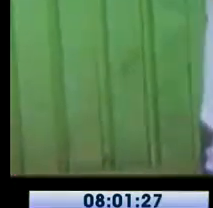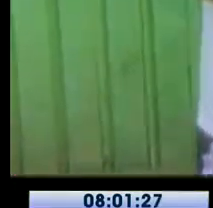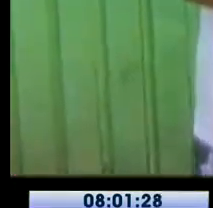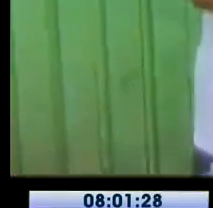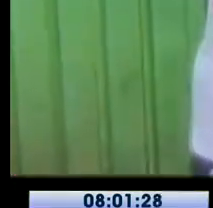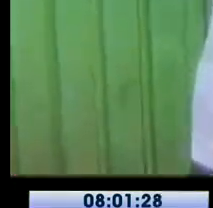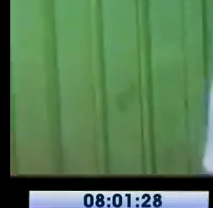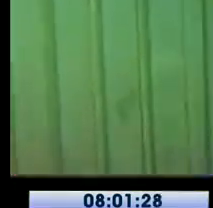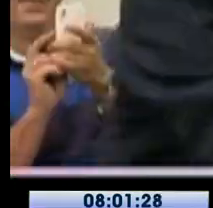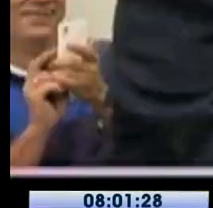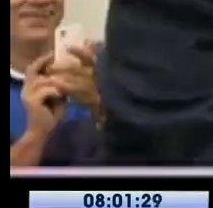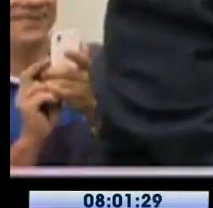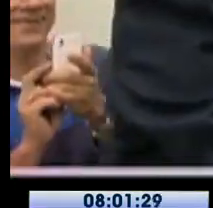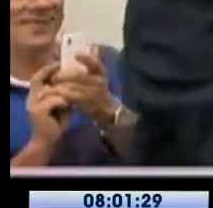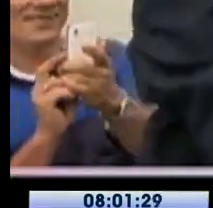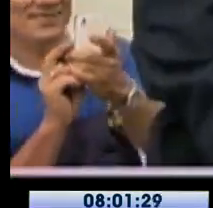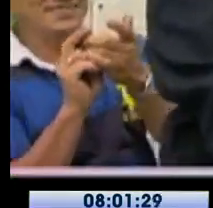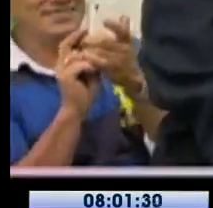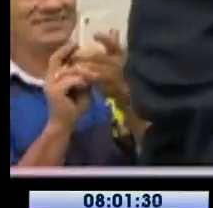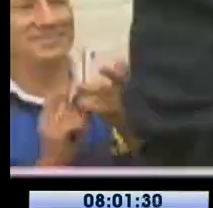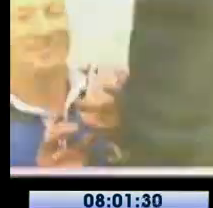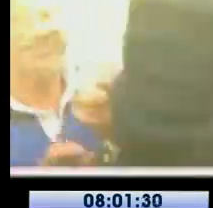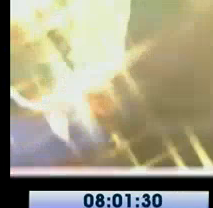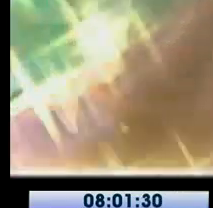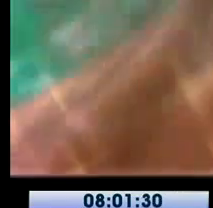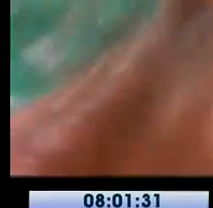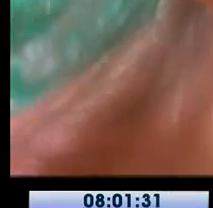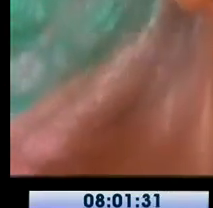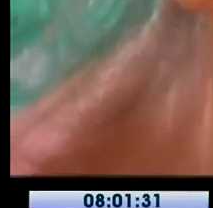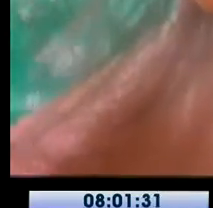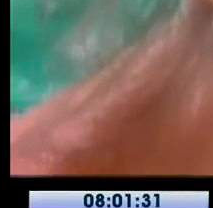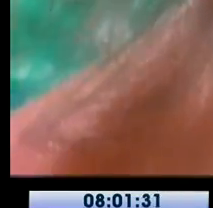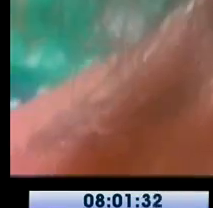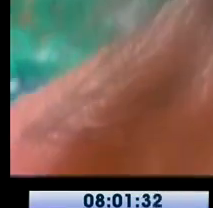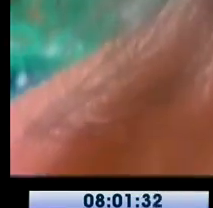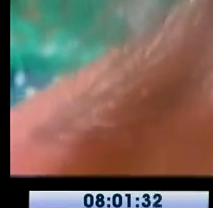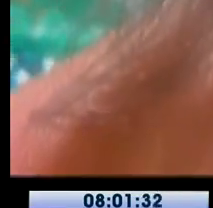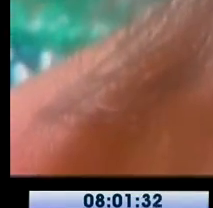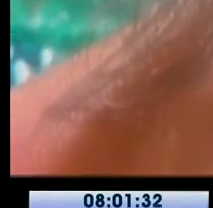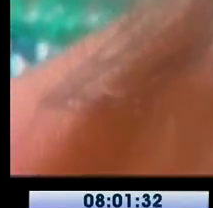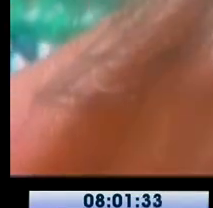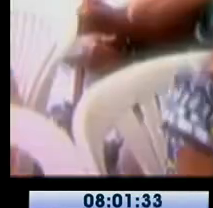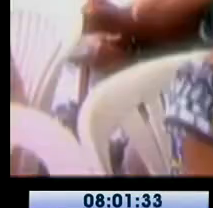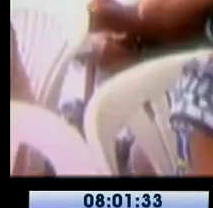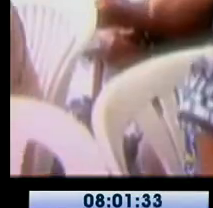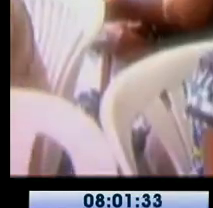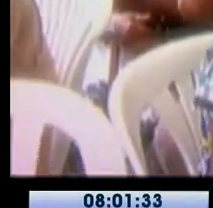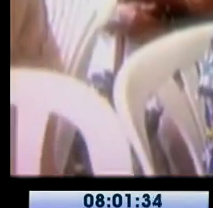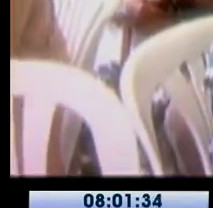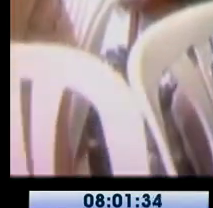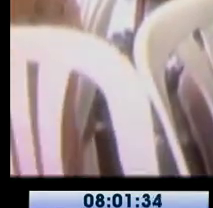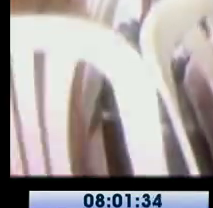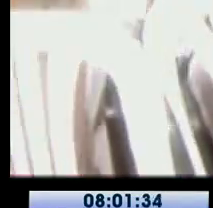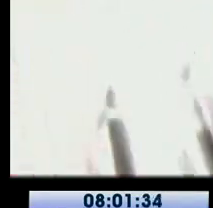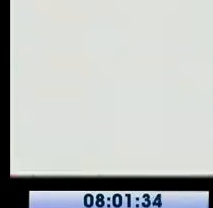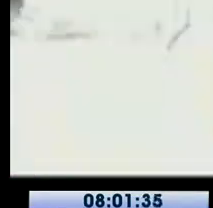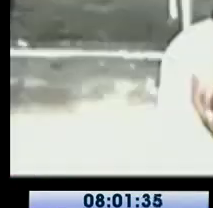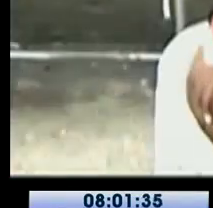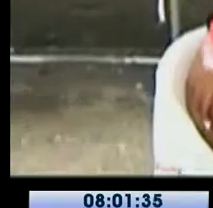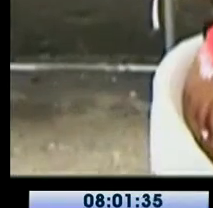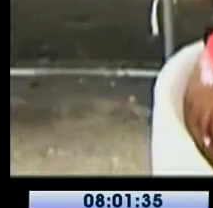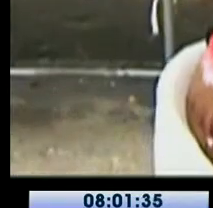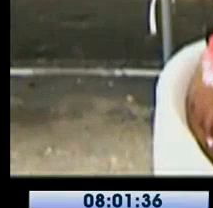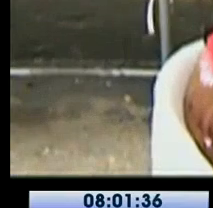En homenaje a las madres, la noticia en la comunidad. Hoy entregará 300 lentes de lectura.